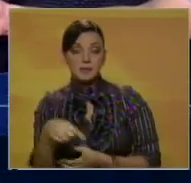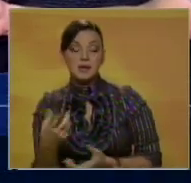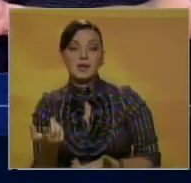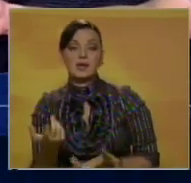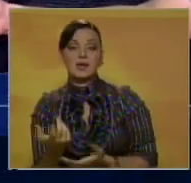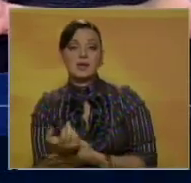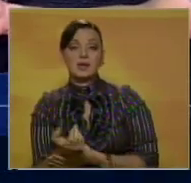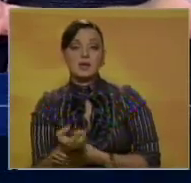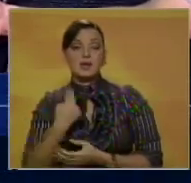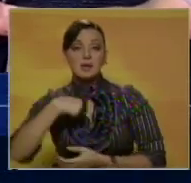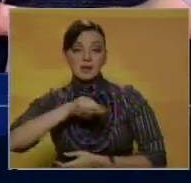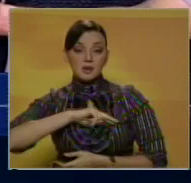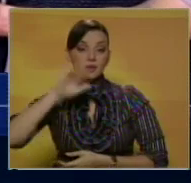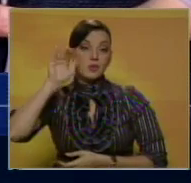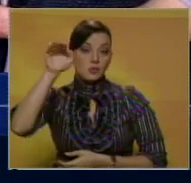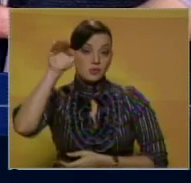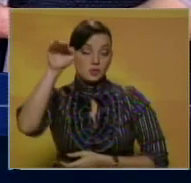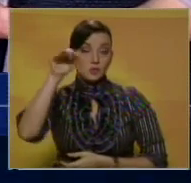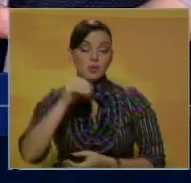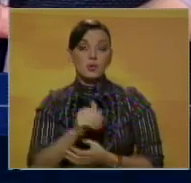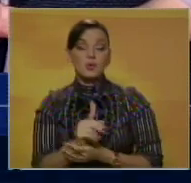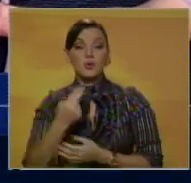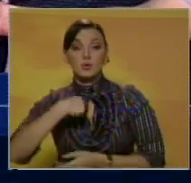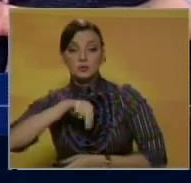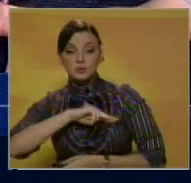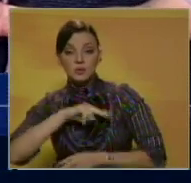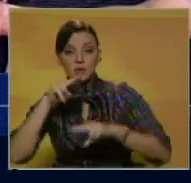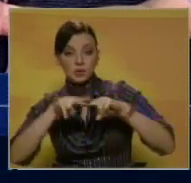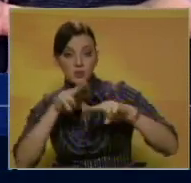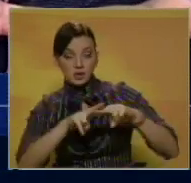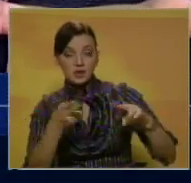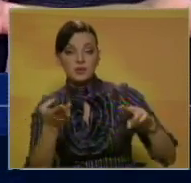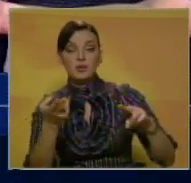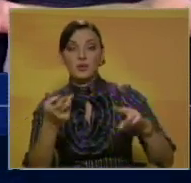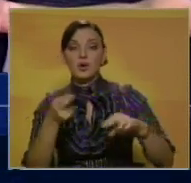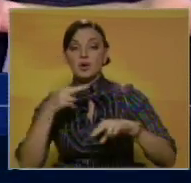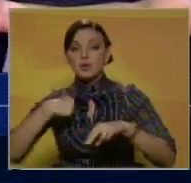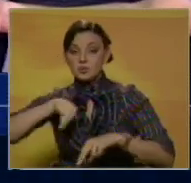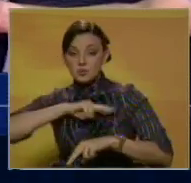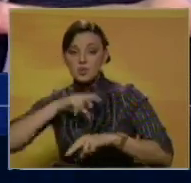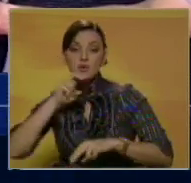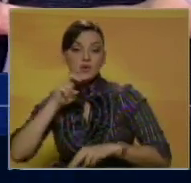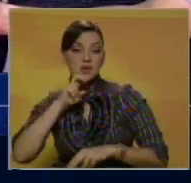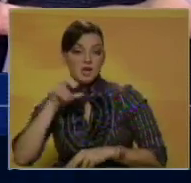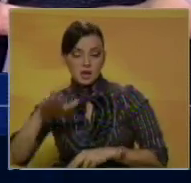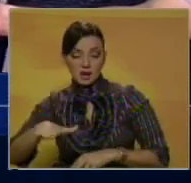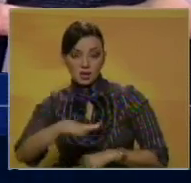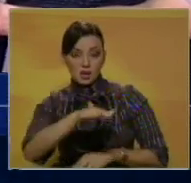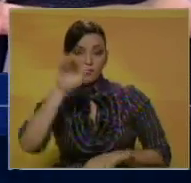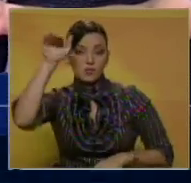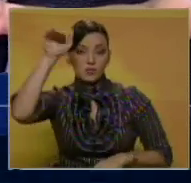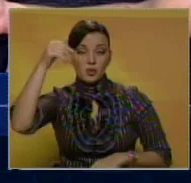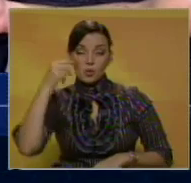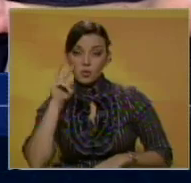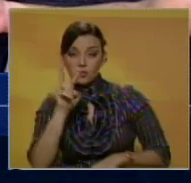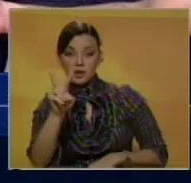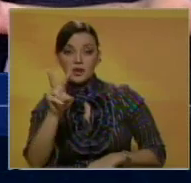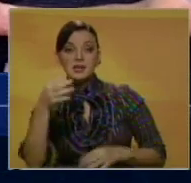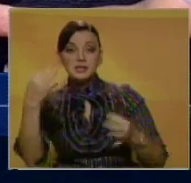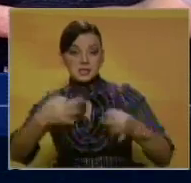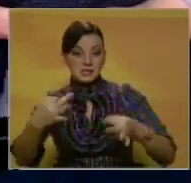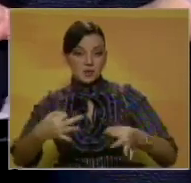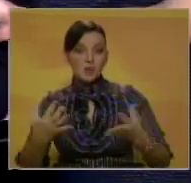que nuestro futuro, que son nuestros niños y nuestros nietos en general, tengan ese futuro